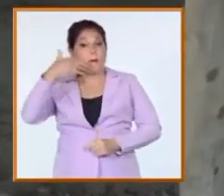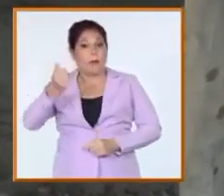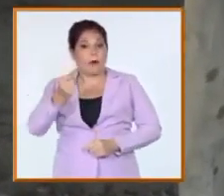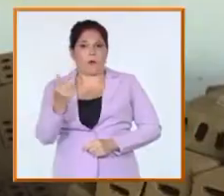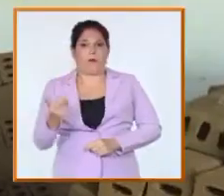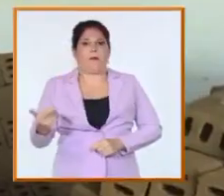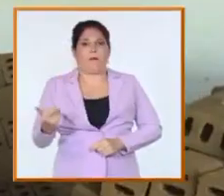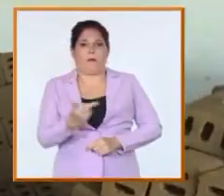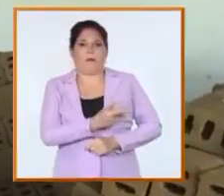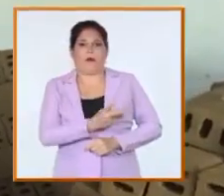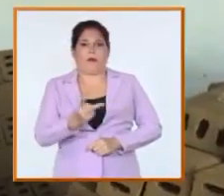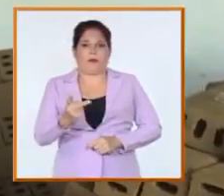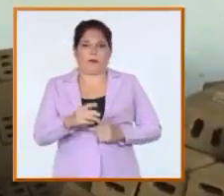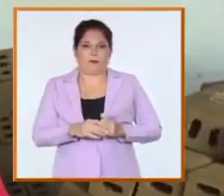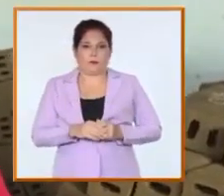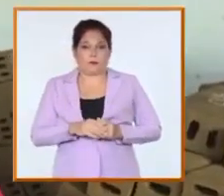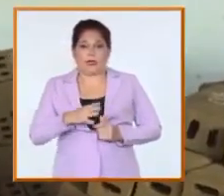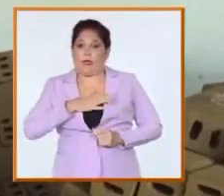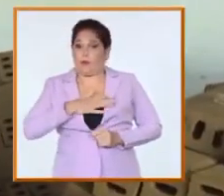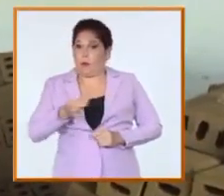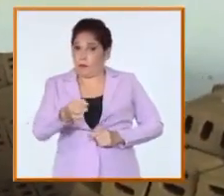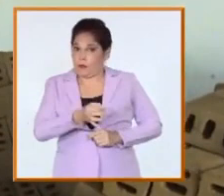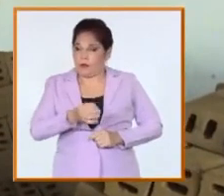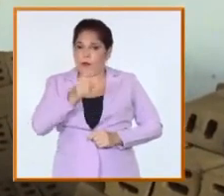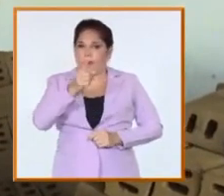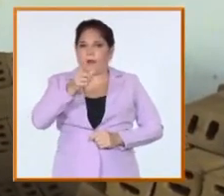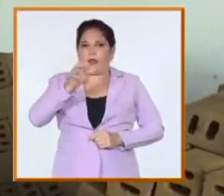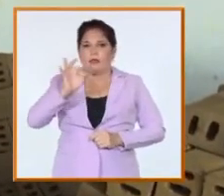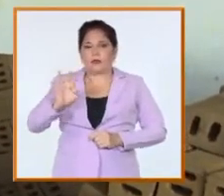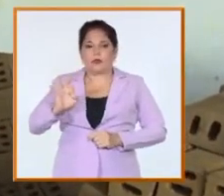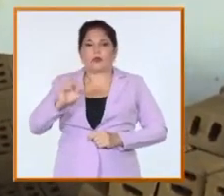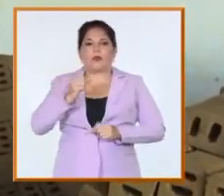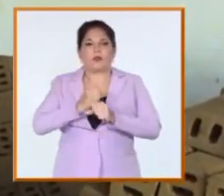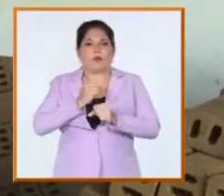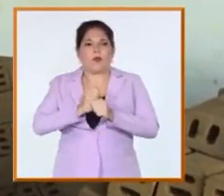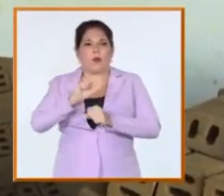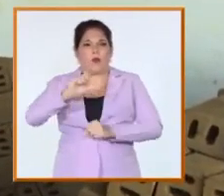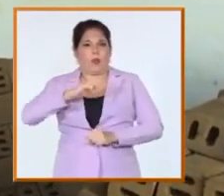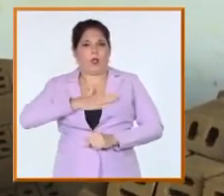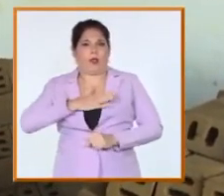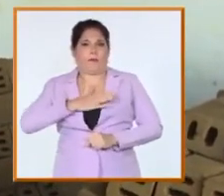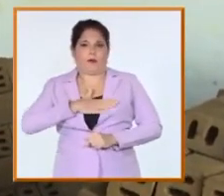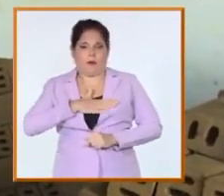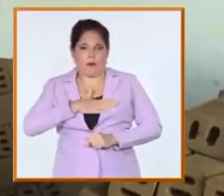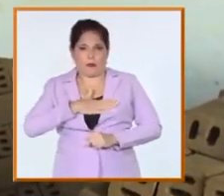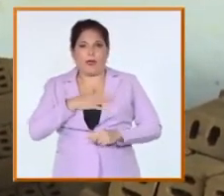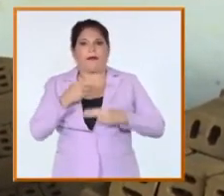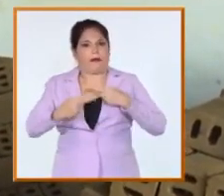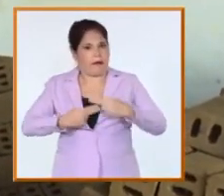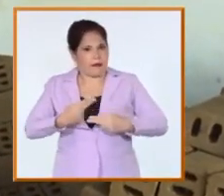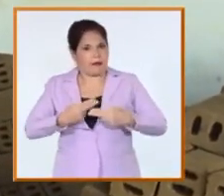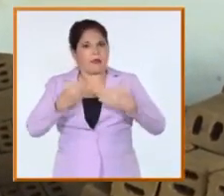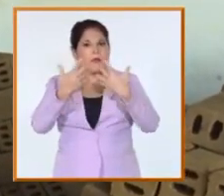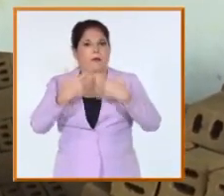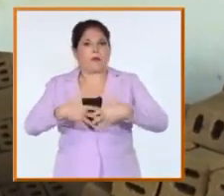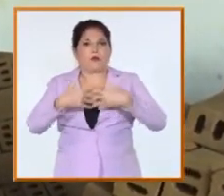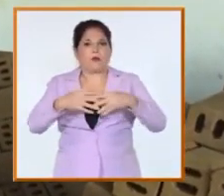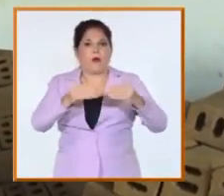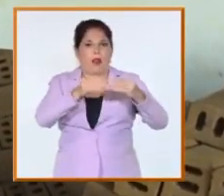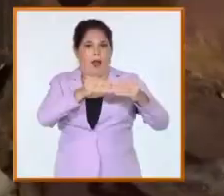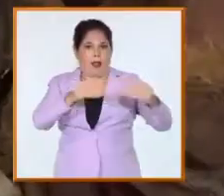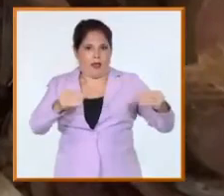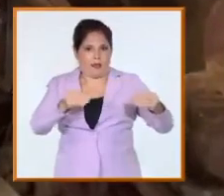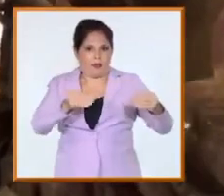ambas partes bueno el municipio Contamos con 18 tcp trabajadores por propio que se dedican a la producción de ladrillo